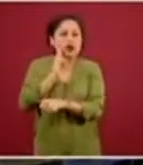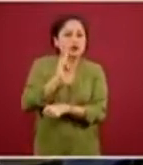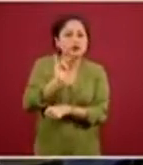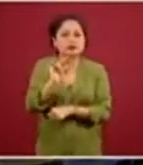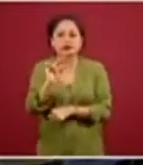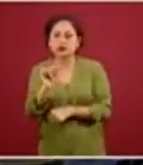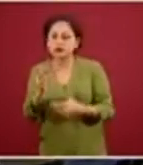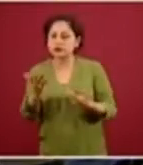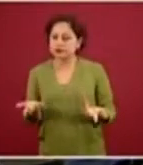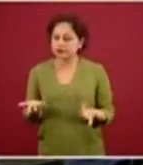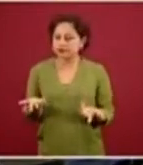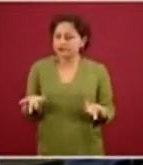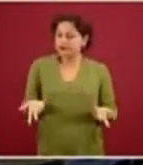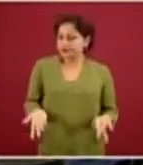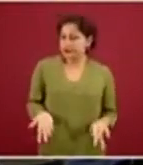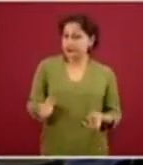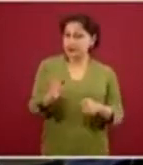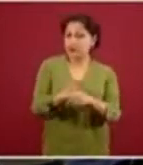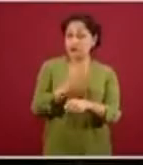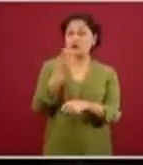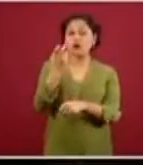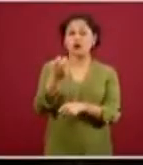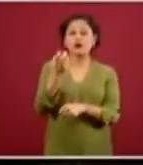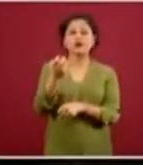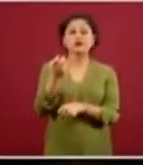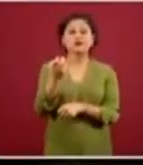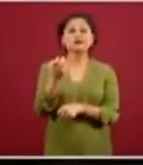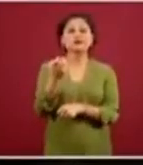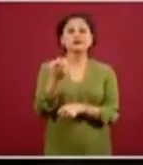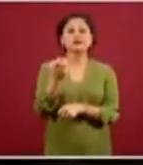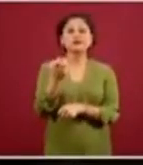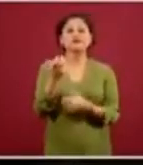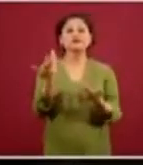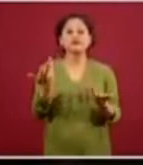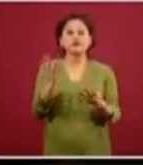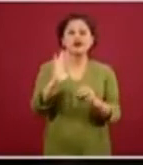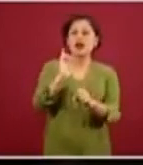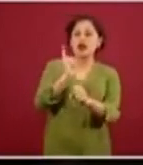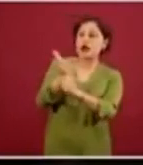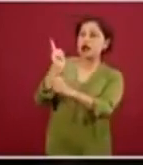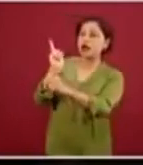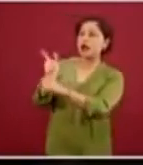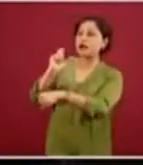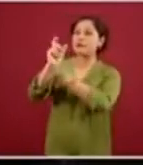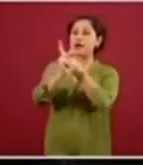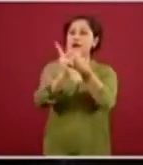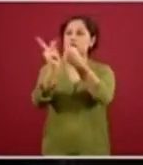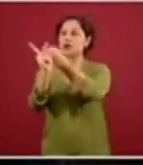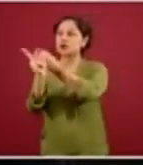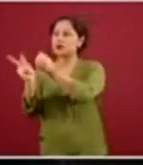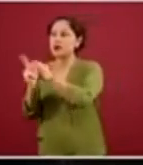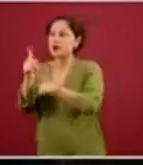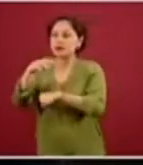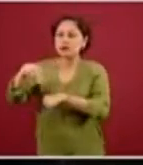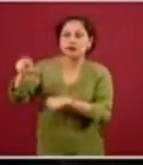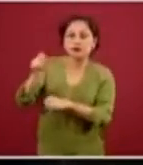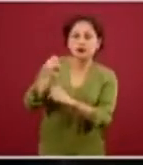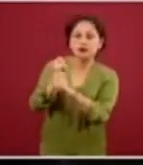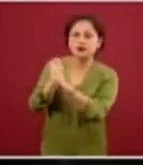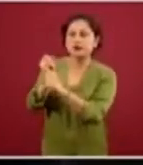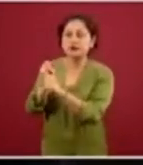Entonces, derivado de estas preguntas y derivado también de la experiencia que se ha tenido en otros países, pueden surgir